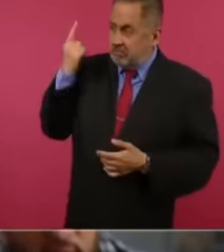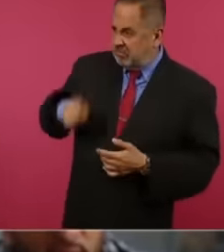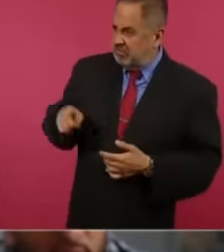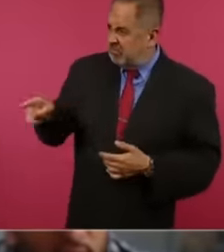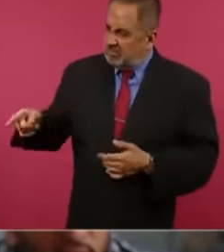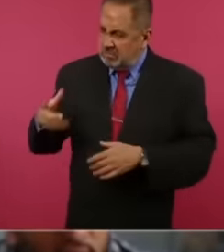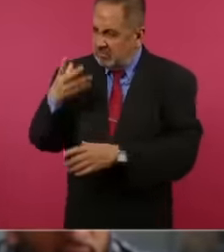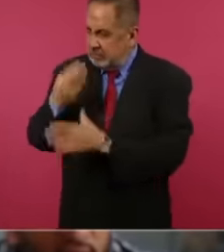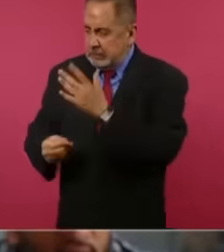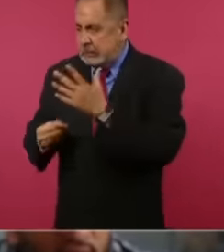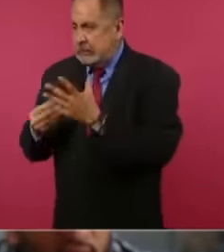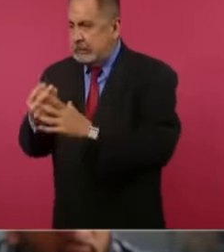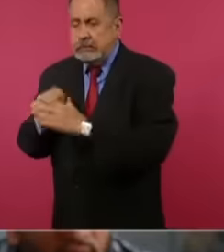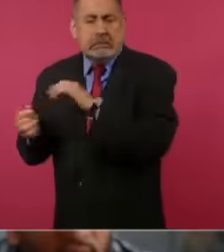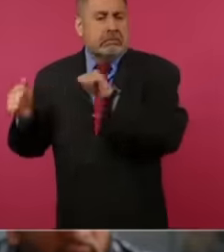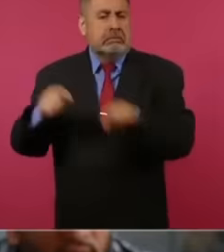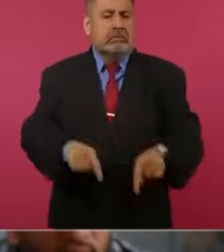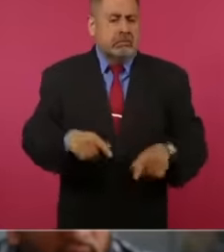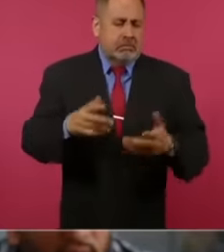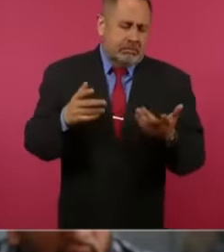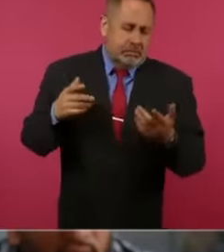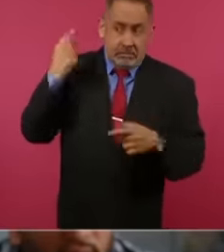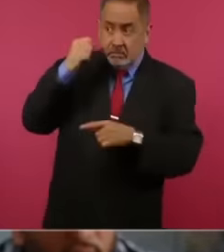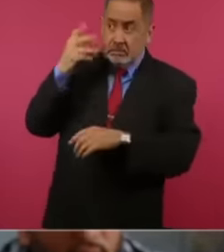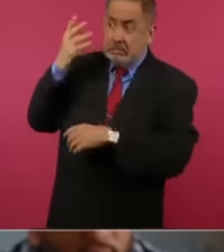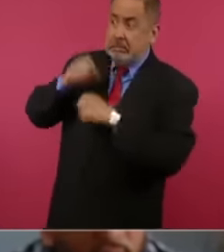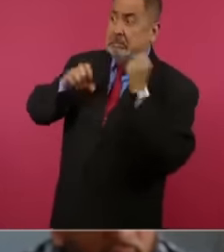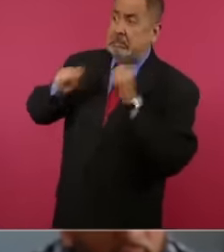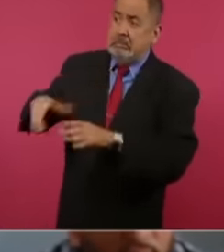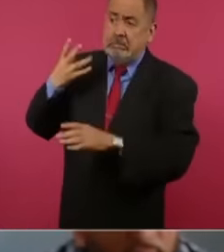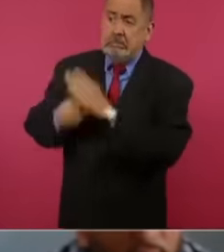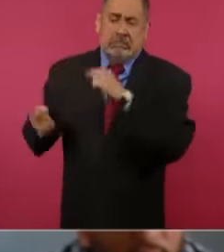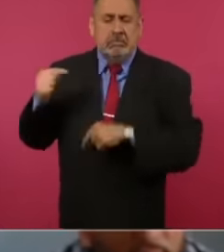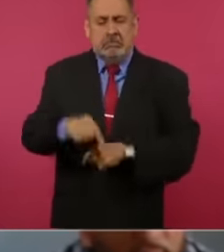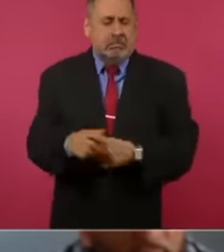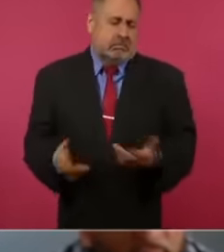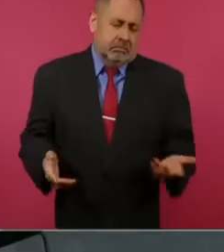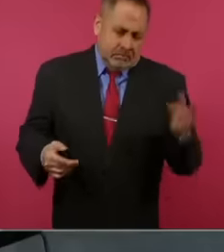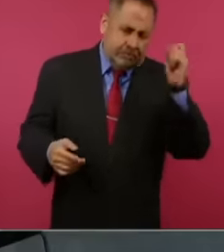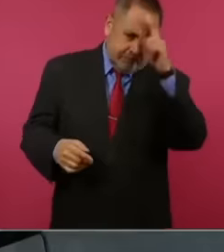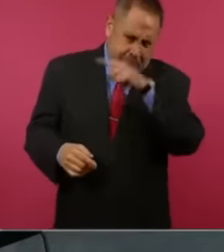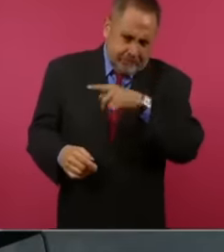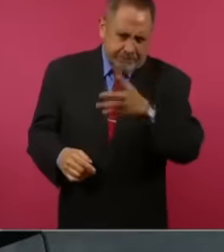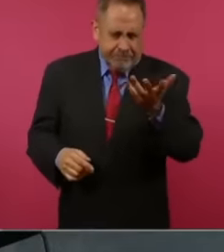salir de Tabasco. Si así,